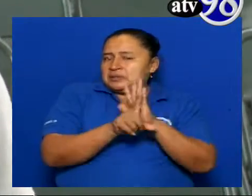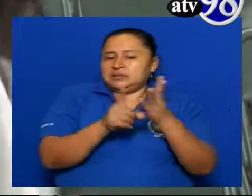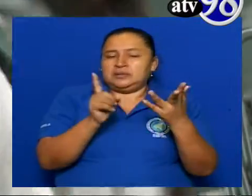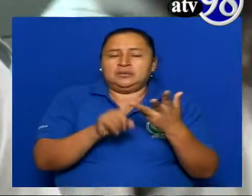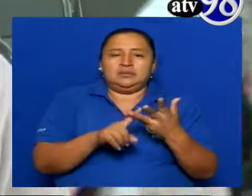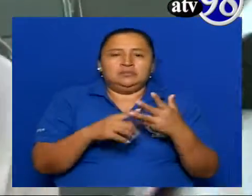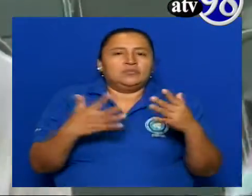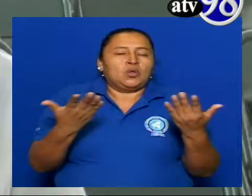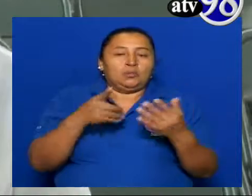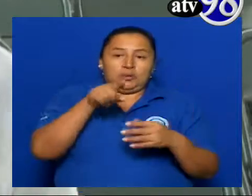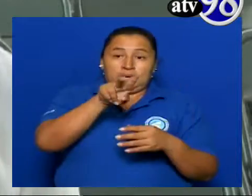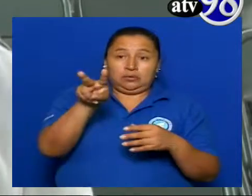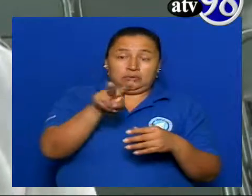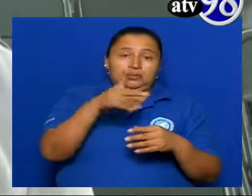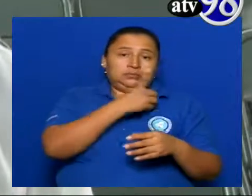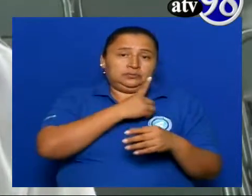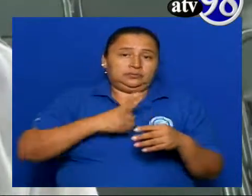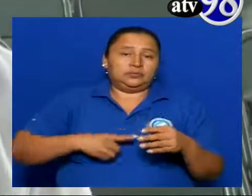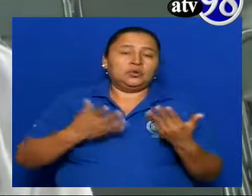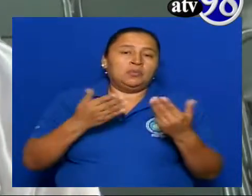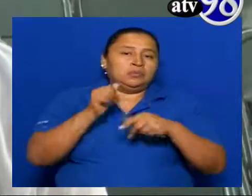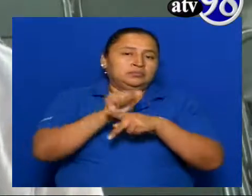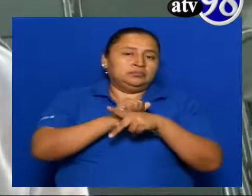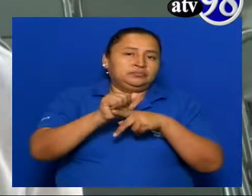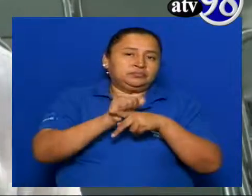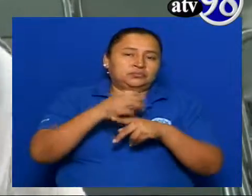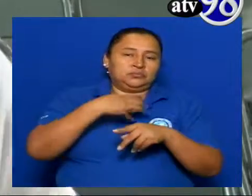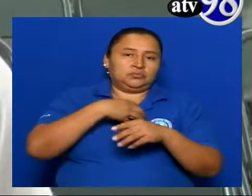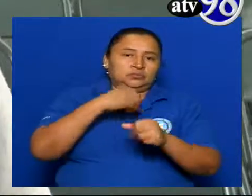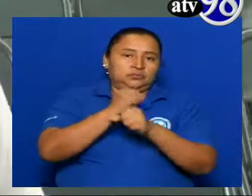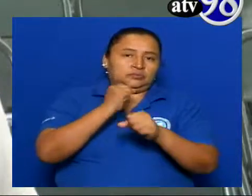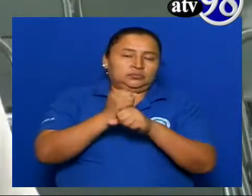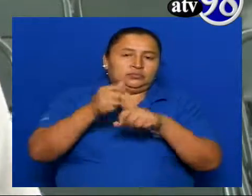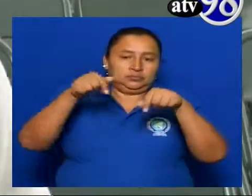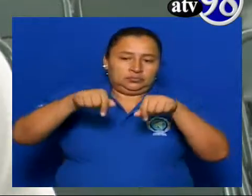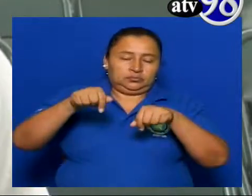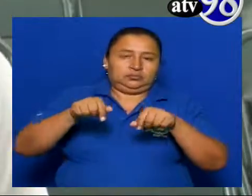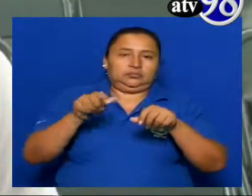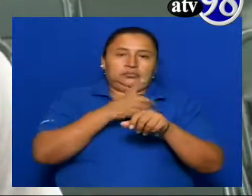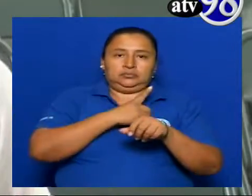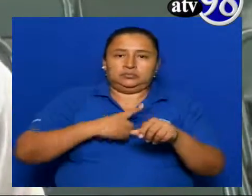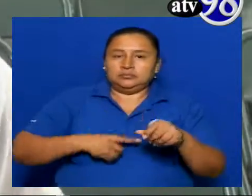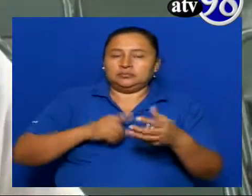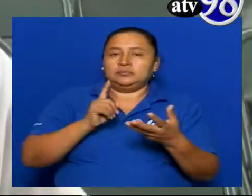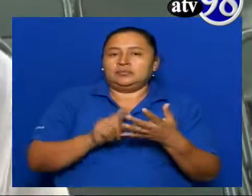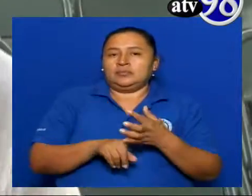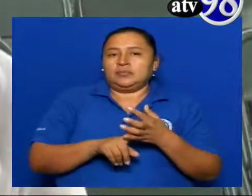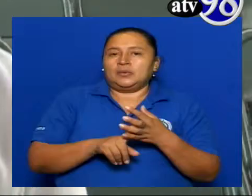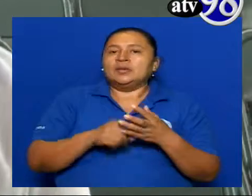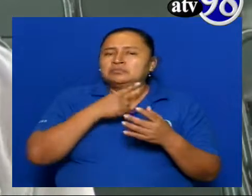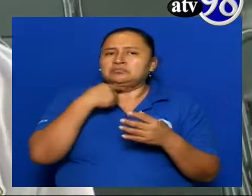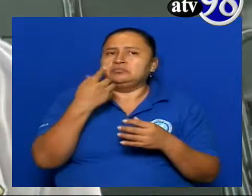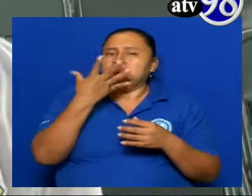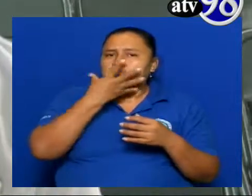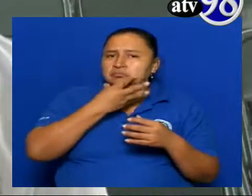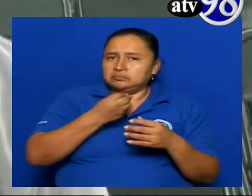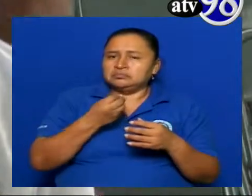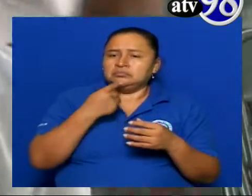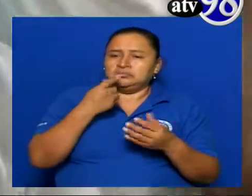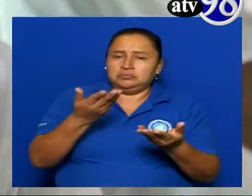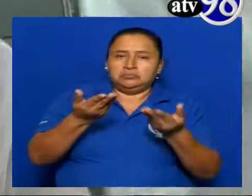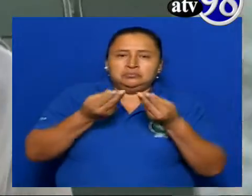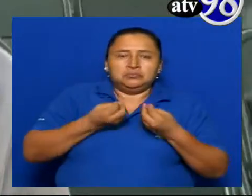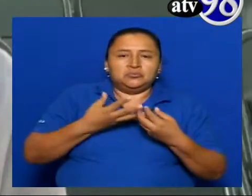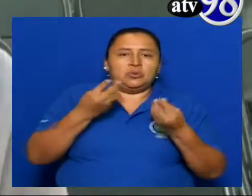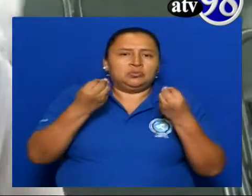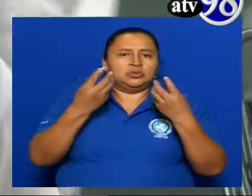lo que como diputados pues ejercen su puesto ahí, estando ahí. Y realmente fue muy bonito porque nos dieron a